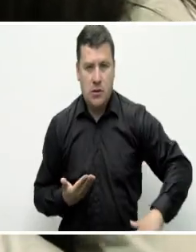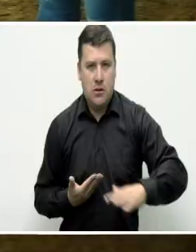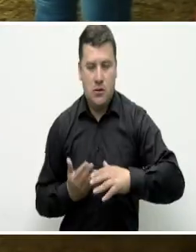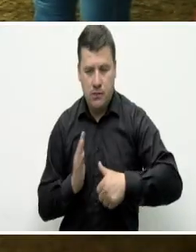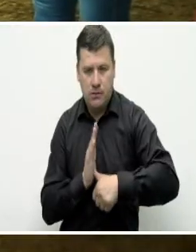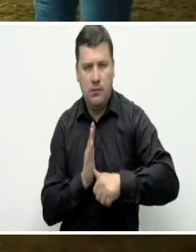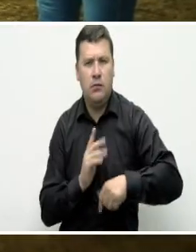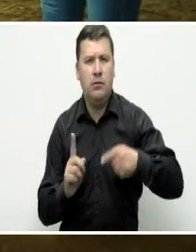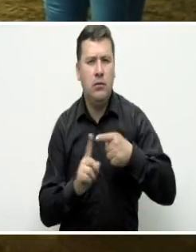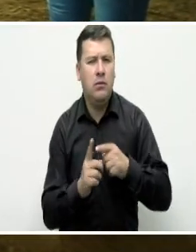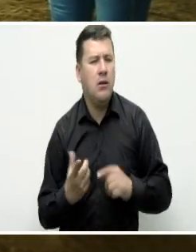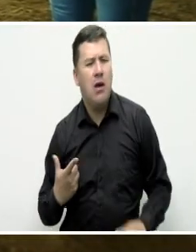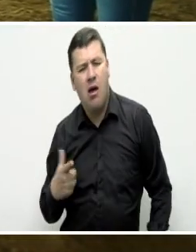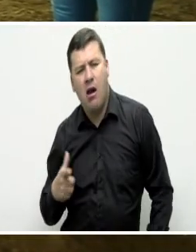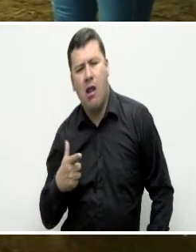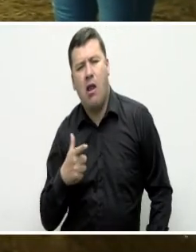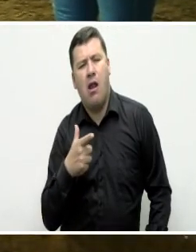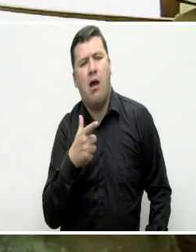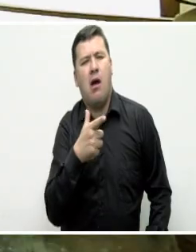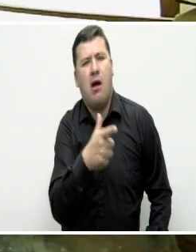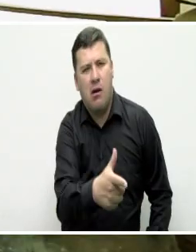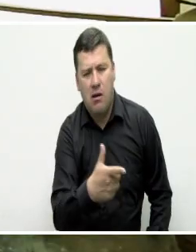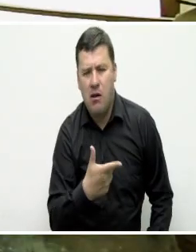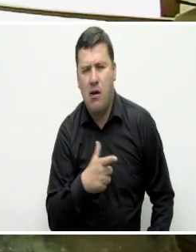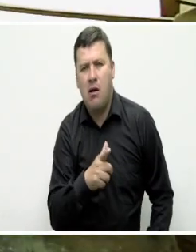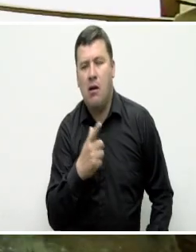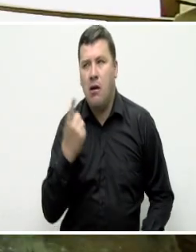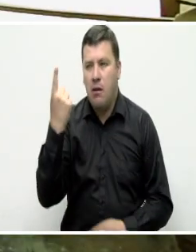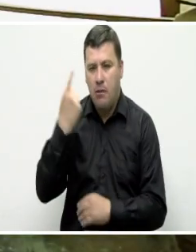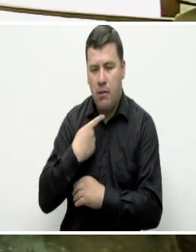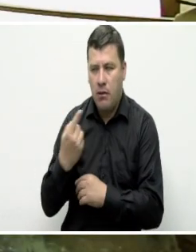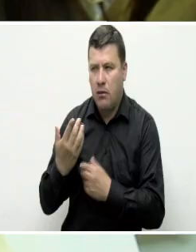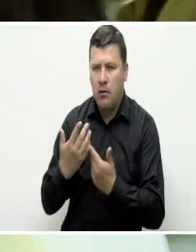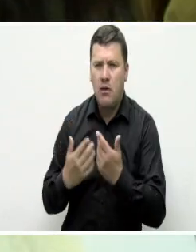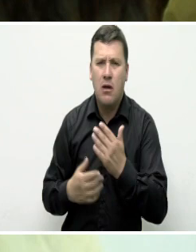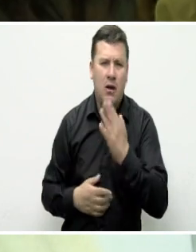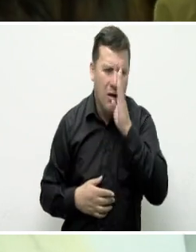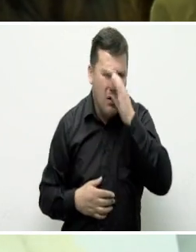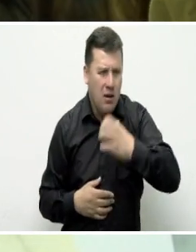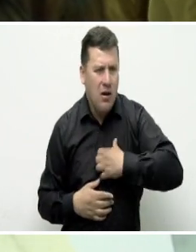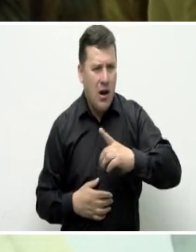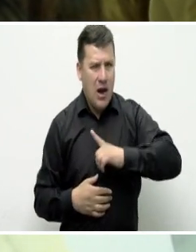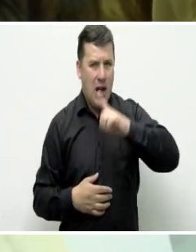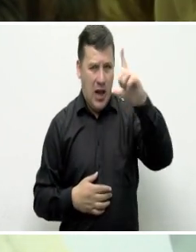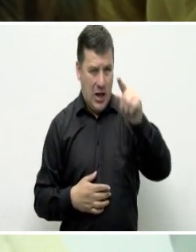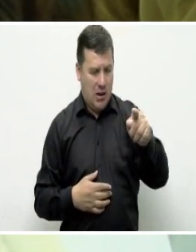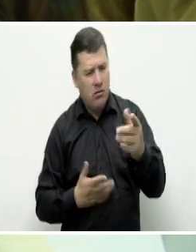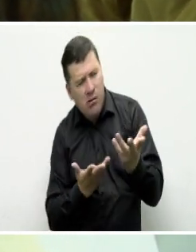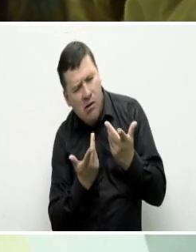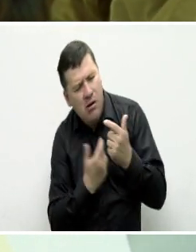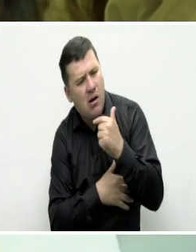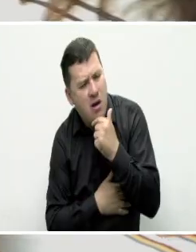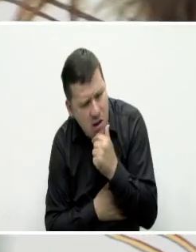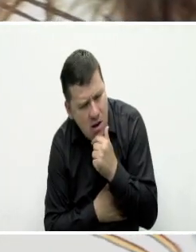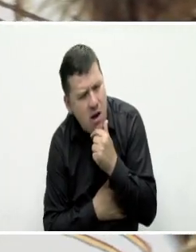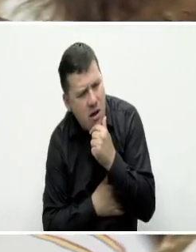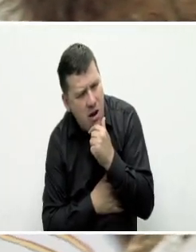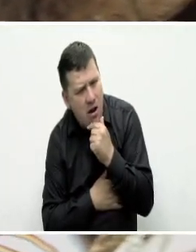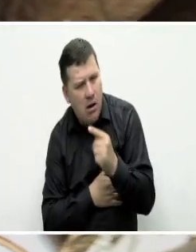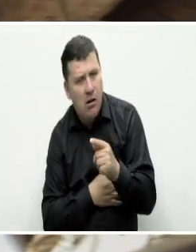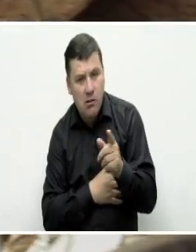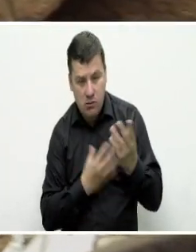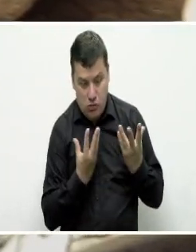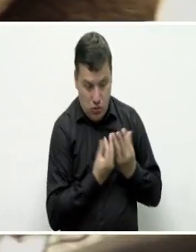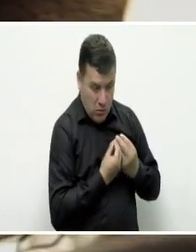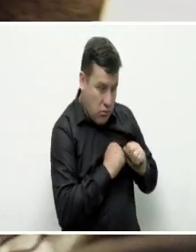civil se desplaza hasta las comunidades para impartir instrucción y resolver inquietudes de los líderes, quienes a su vez gestionan dentro de